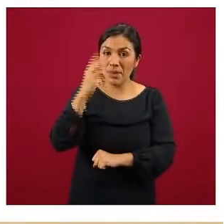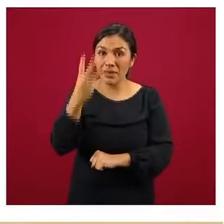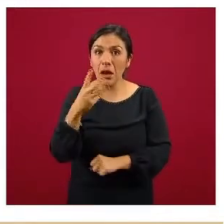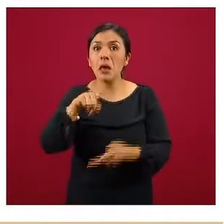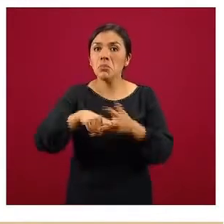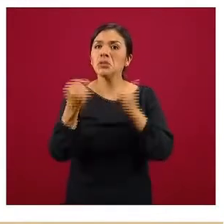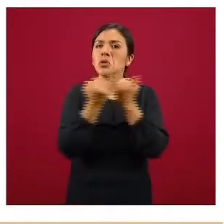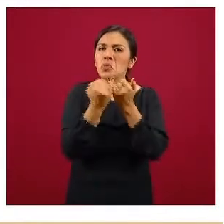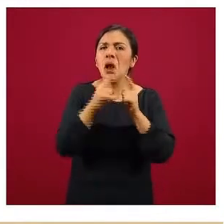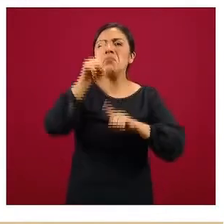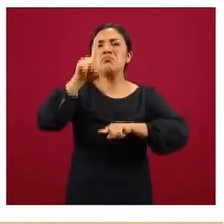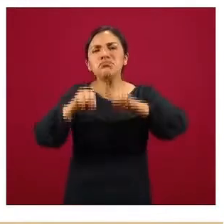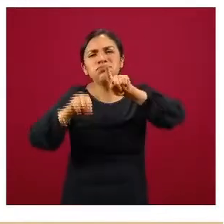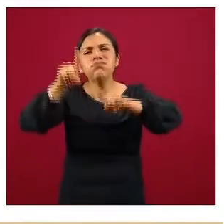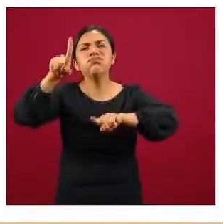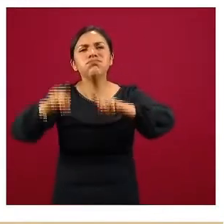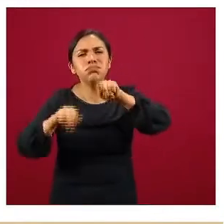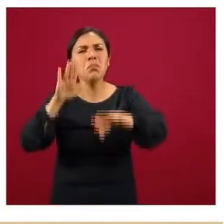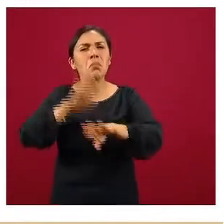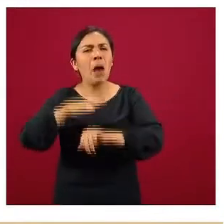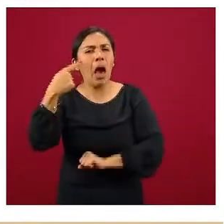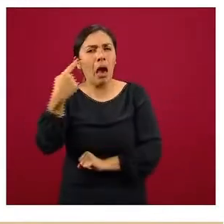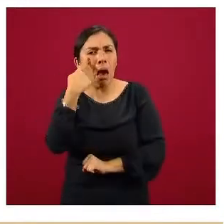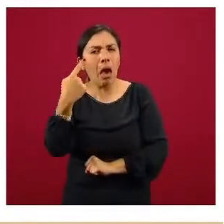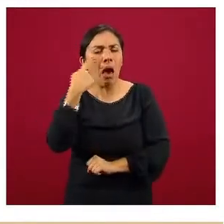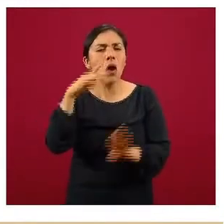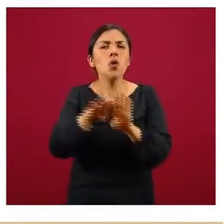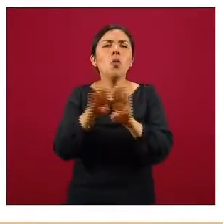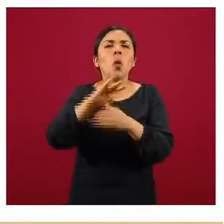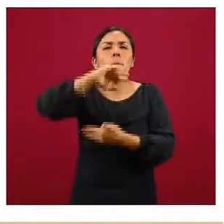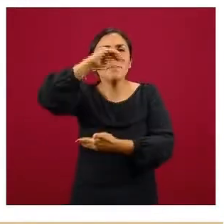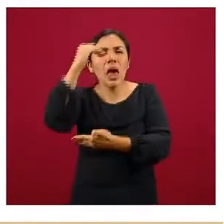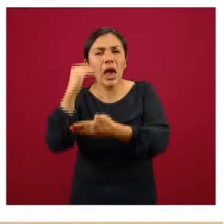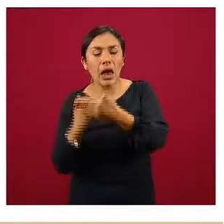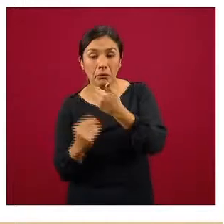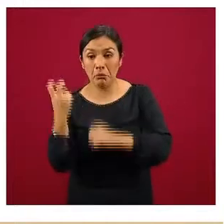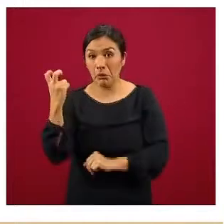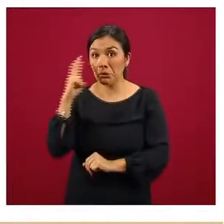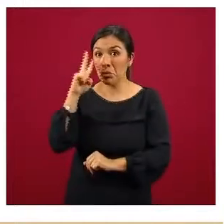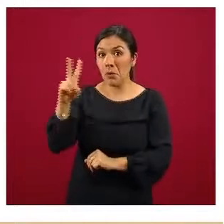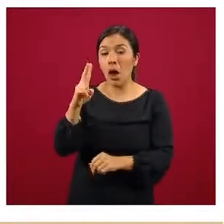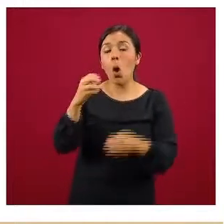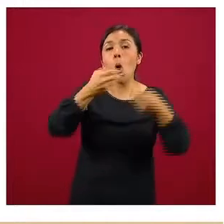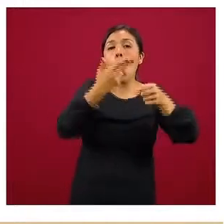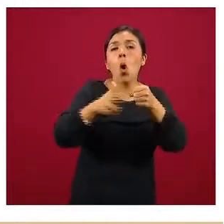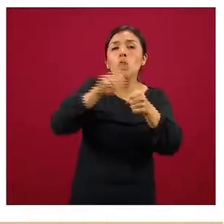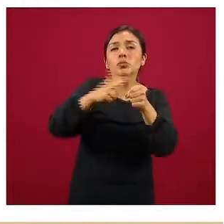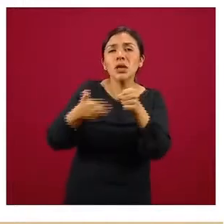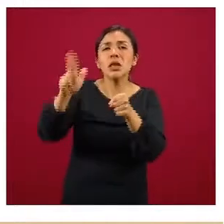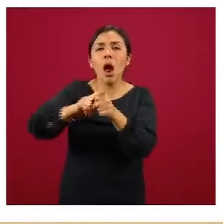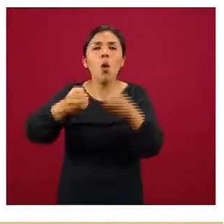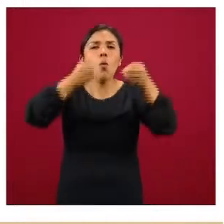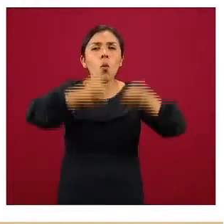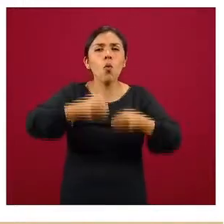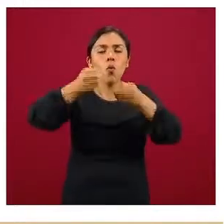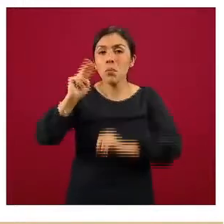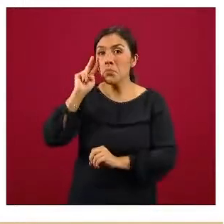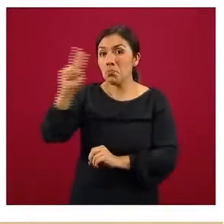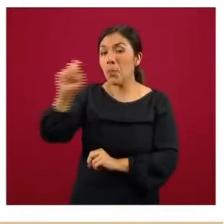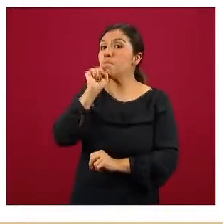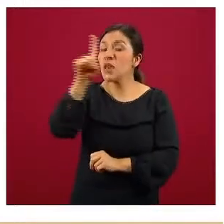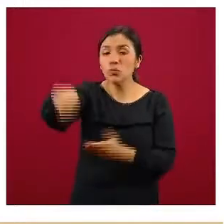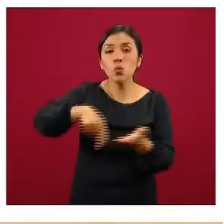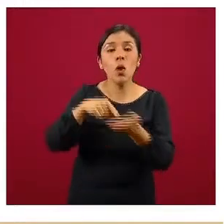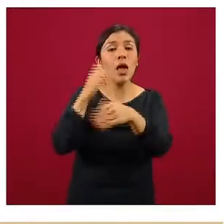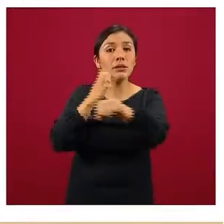estas variaciones, pero una tendencia general al descenso. Y ahí está la ocupación hospitalaria, específicamente del estado